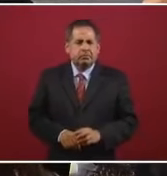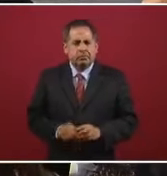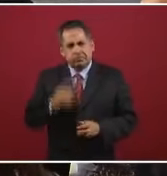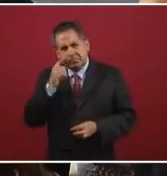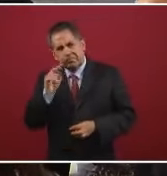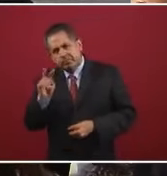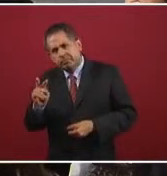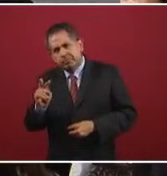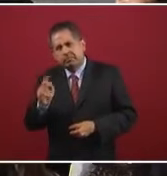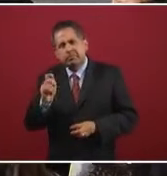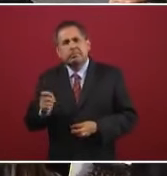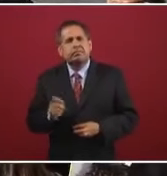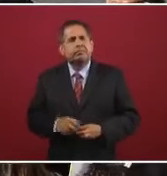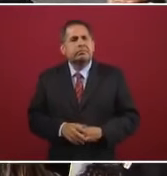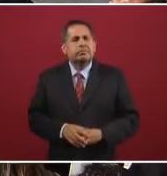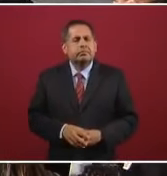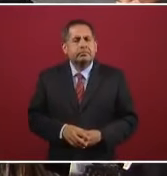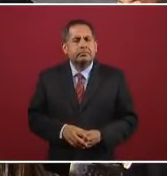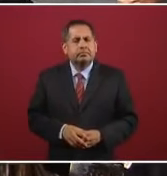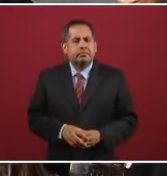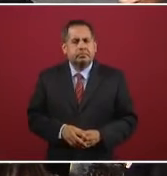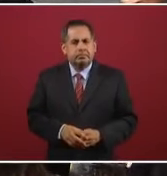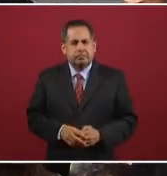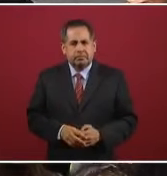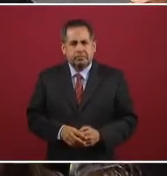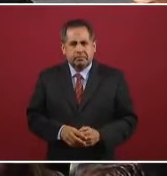para que vean que